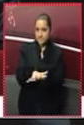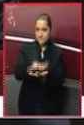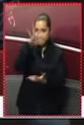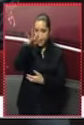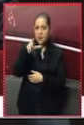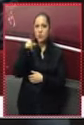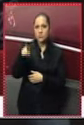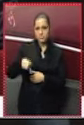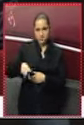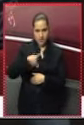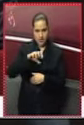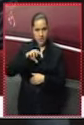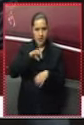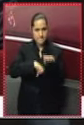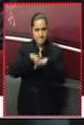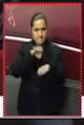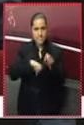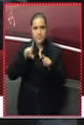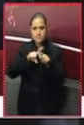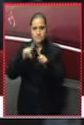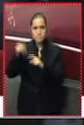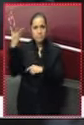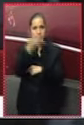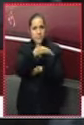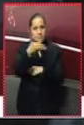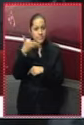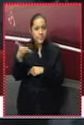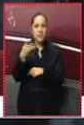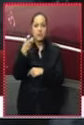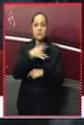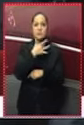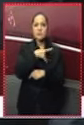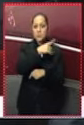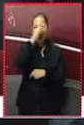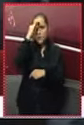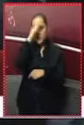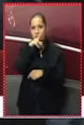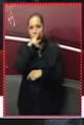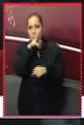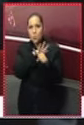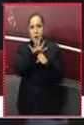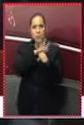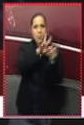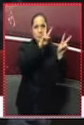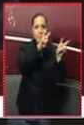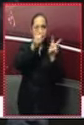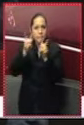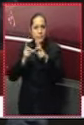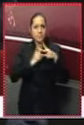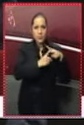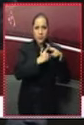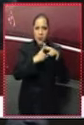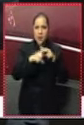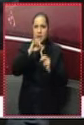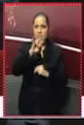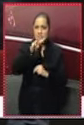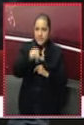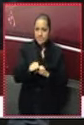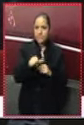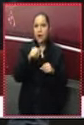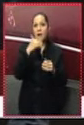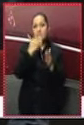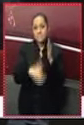privado, no de la gente que estaba preocupada por otros temas que no se van a discutir, como el IVA y como el régimen